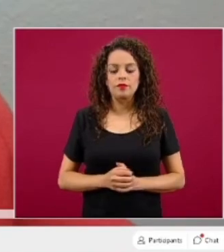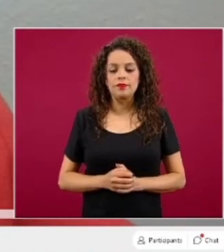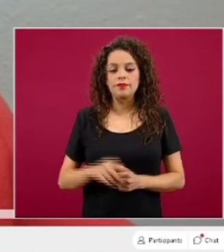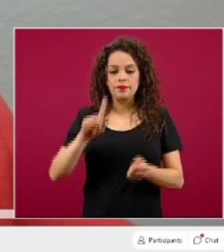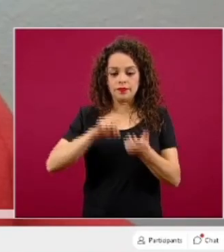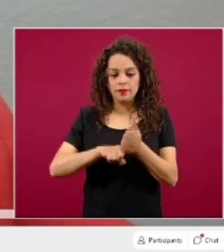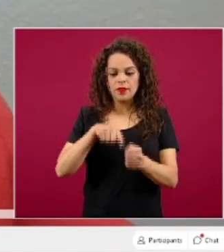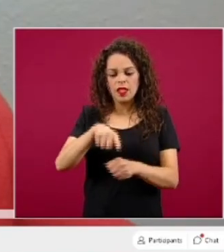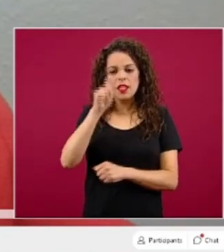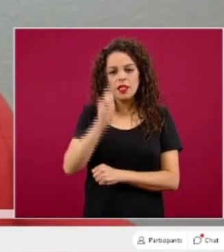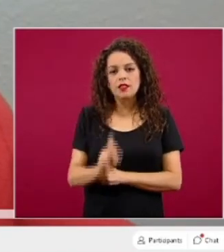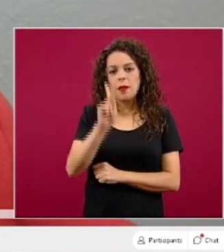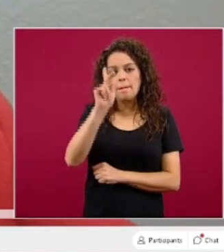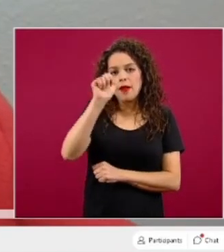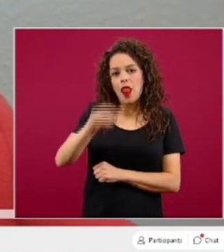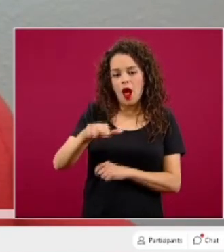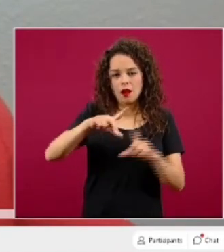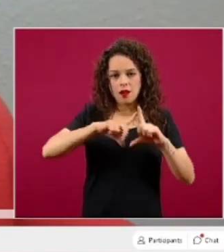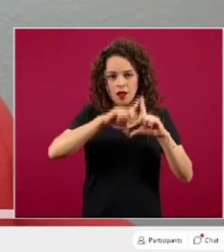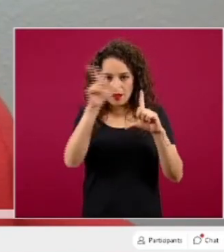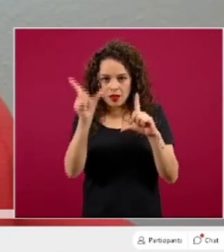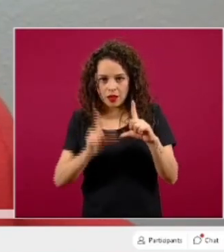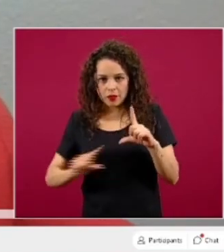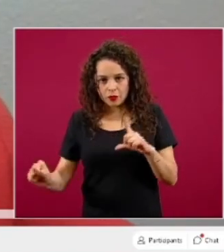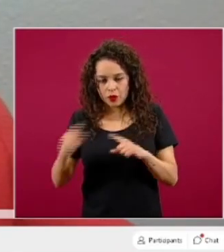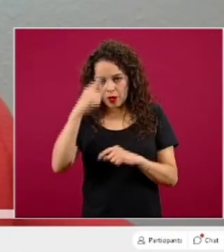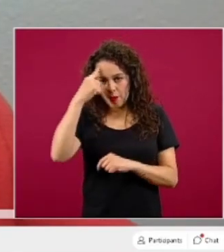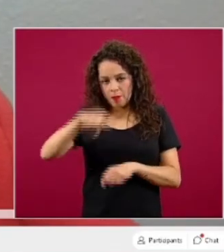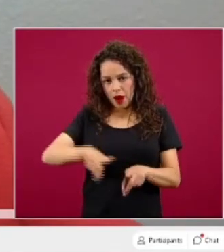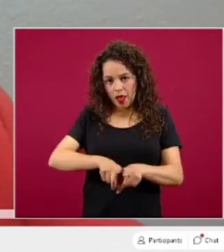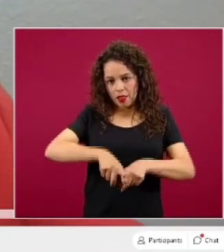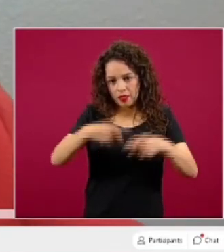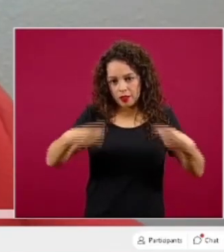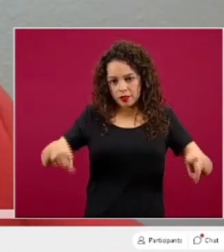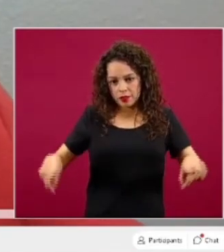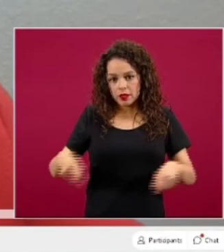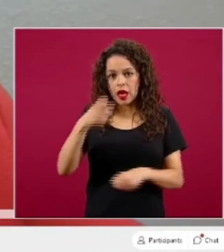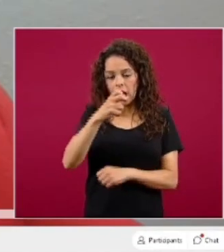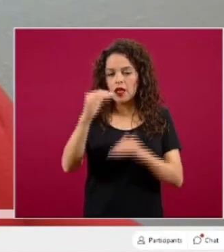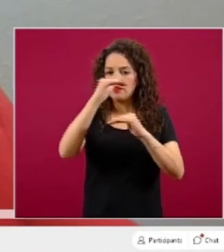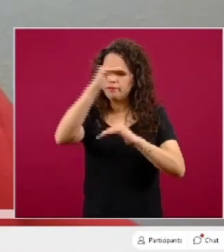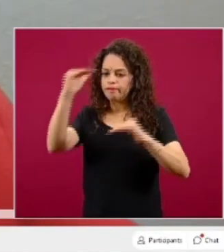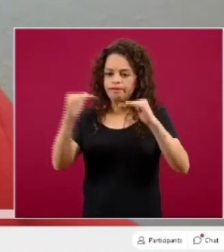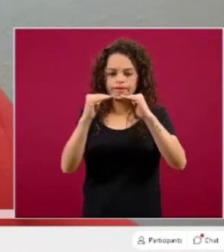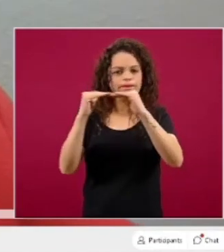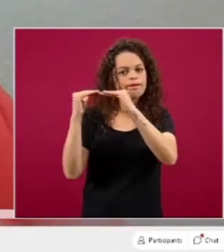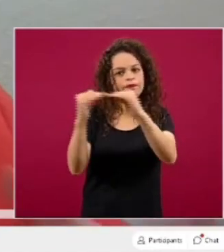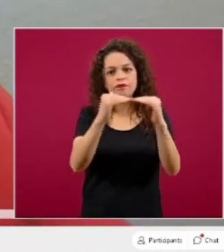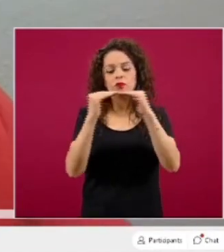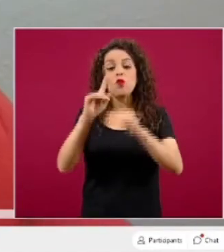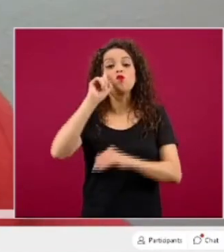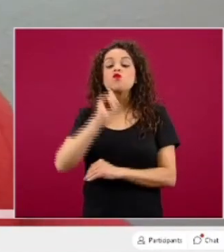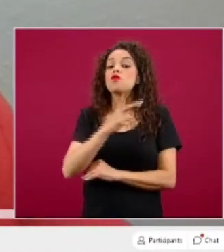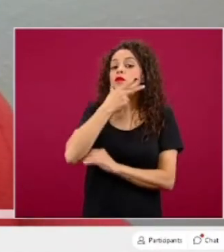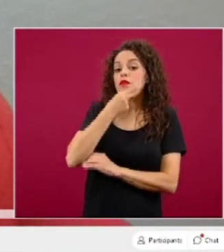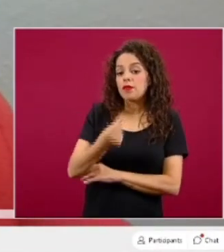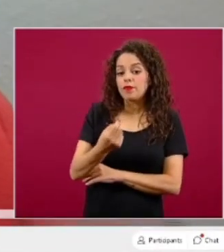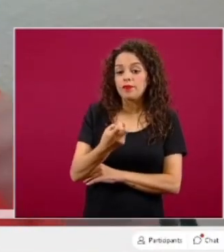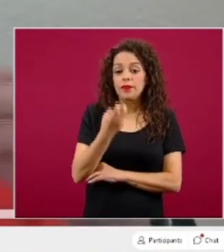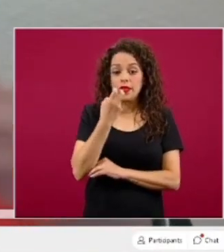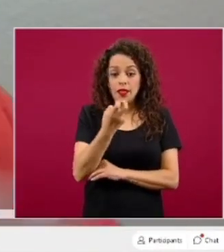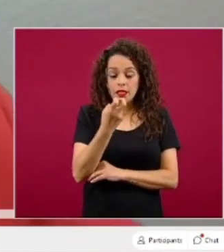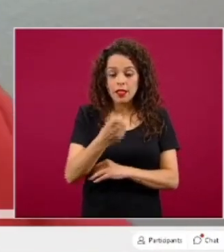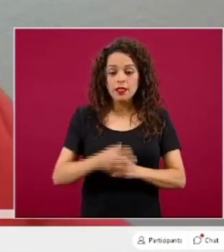de Desarrollo, es el Programa de Igualdad entre Mujeres y Hombres, que es la hoja de ruta, como